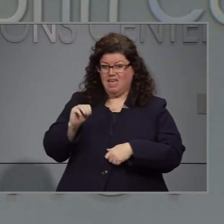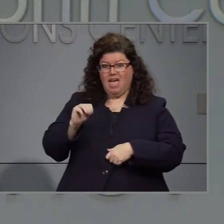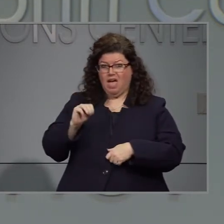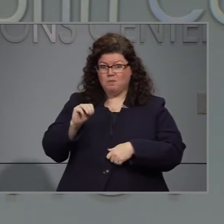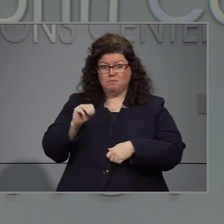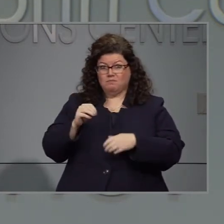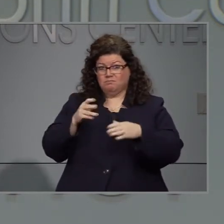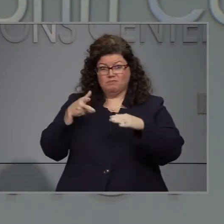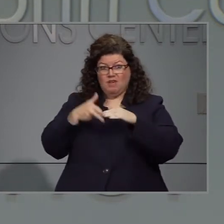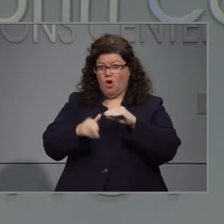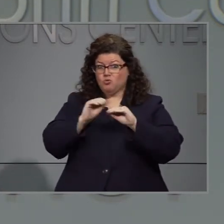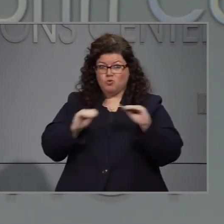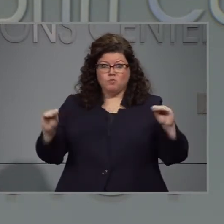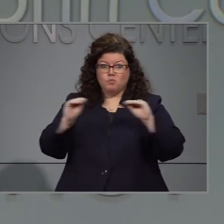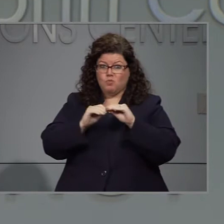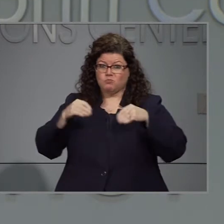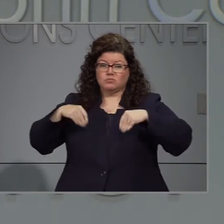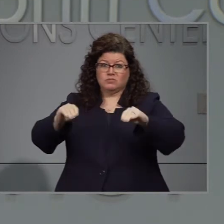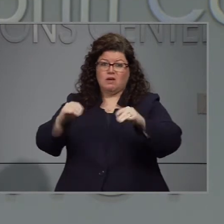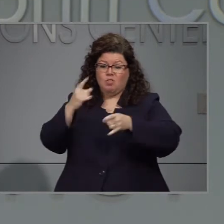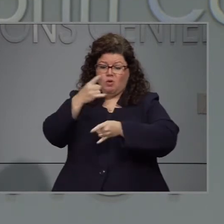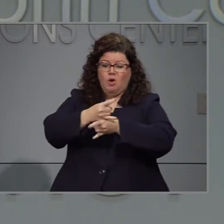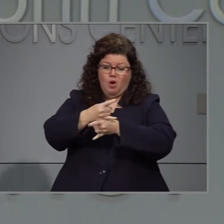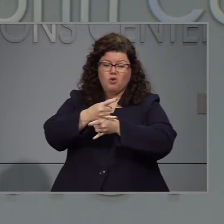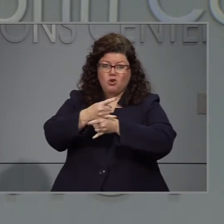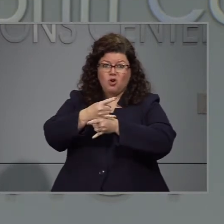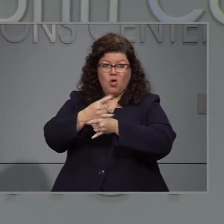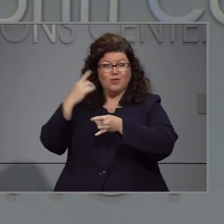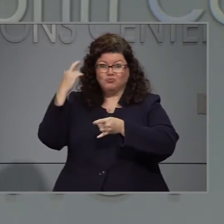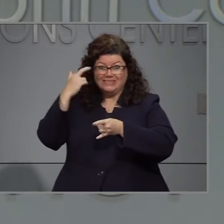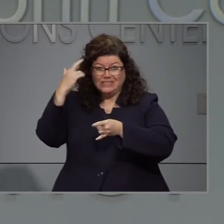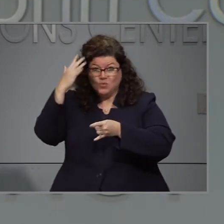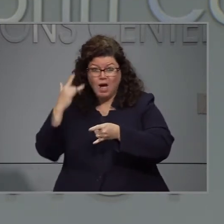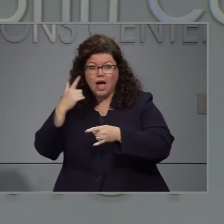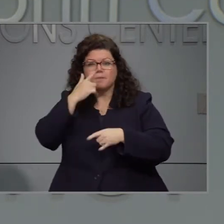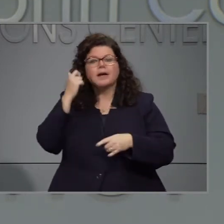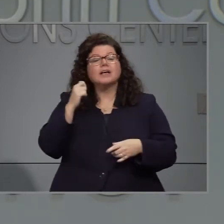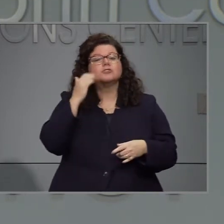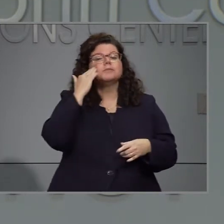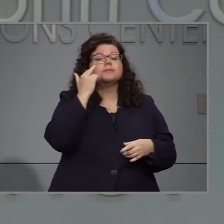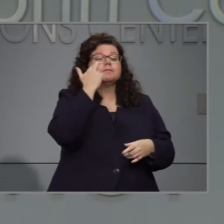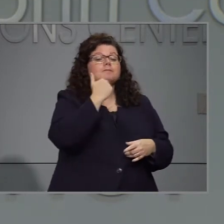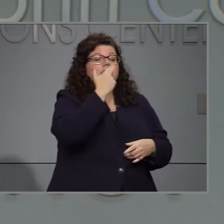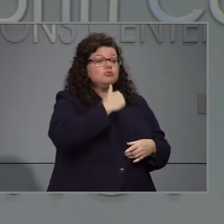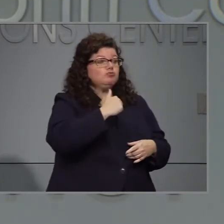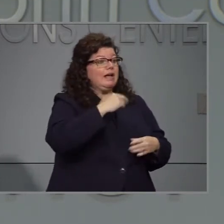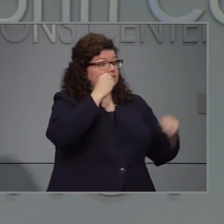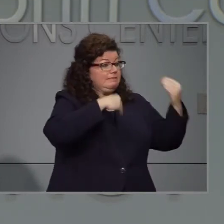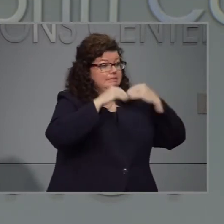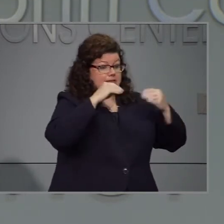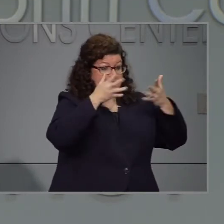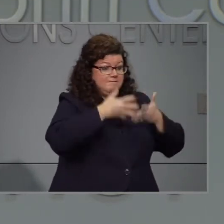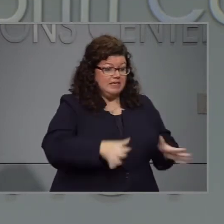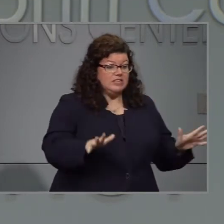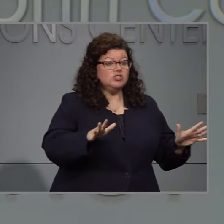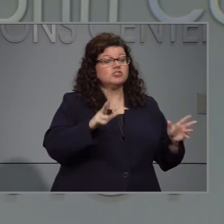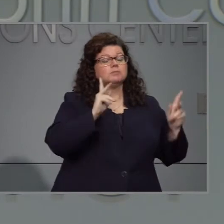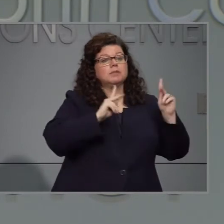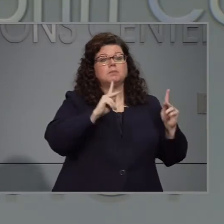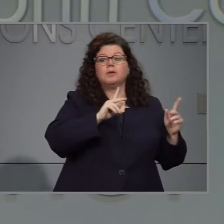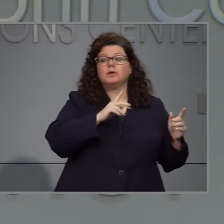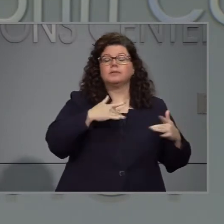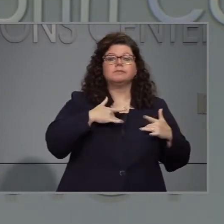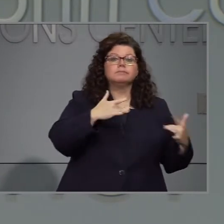las 11 de la noche es porque recibíamos información de que los restaurantes se estaban convirtiendo en bares en horas más